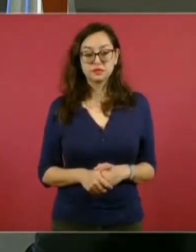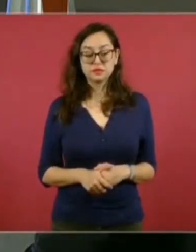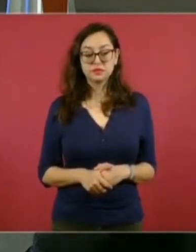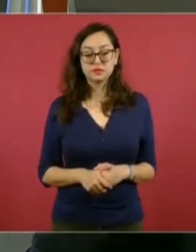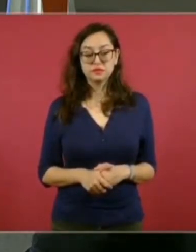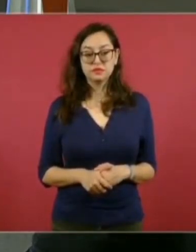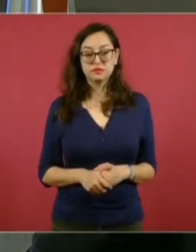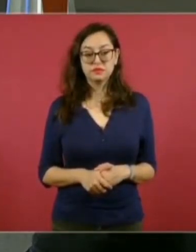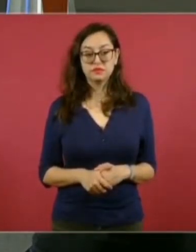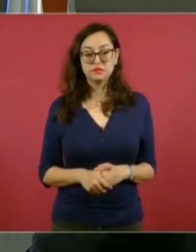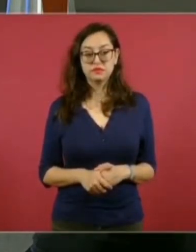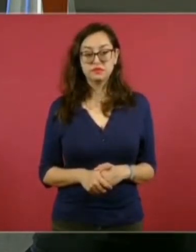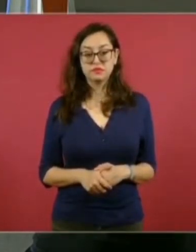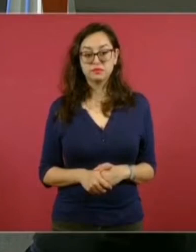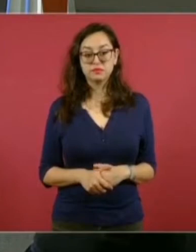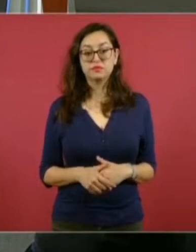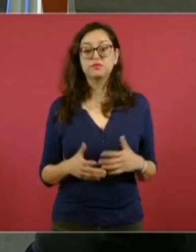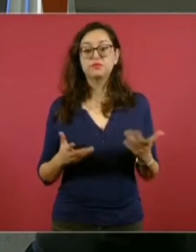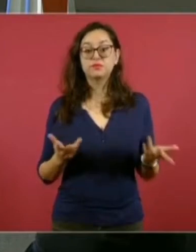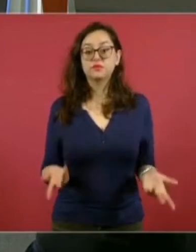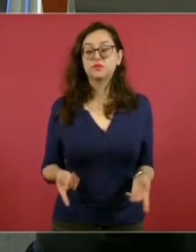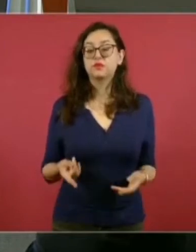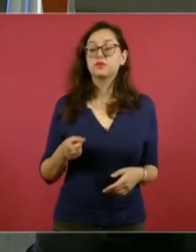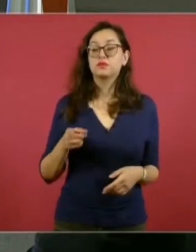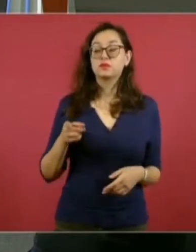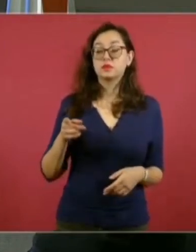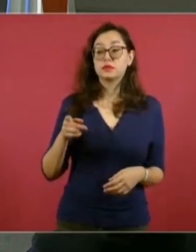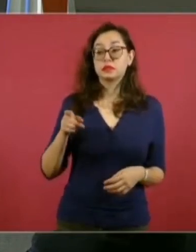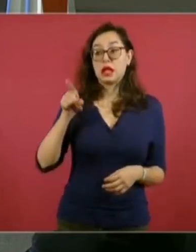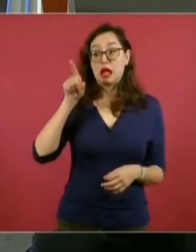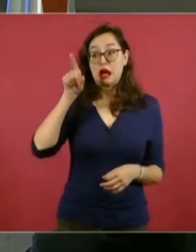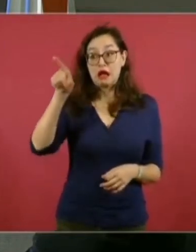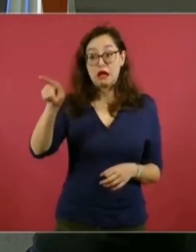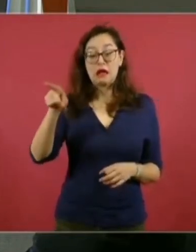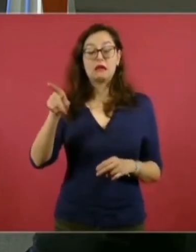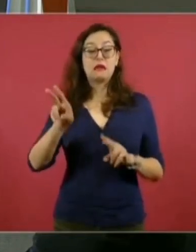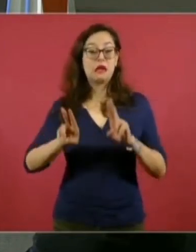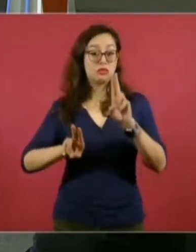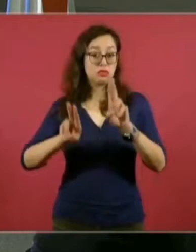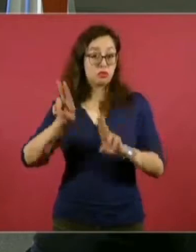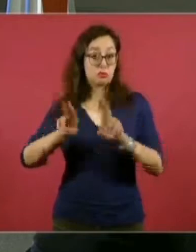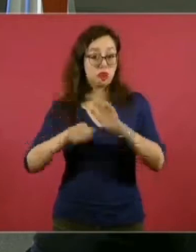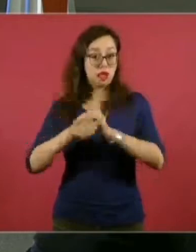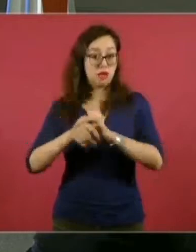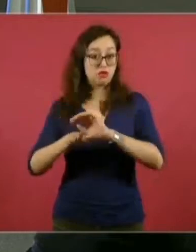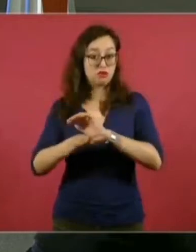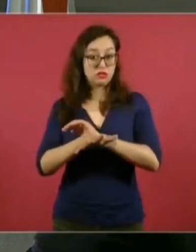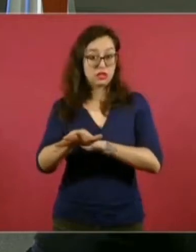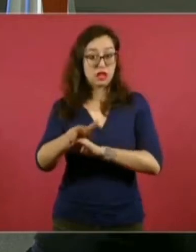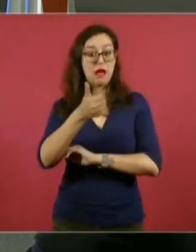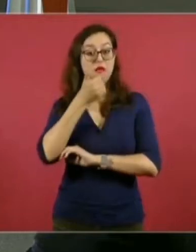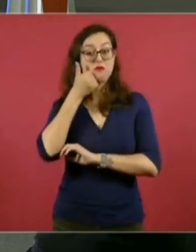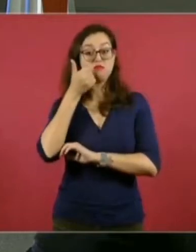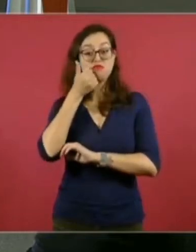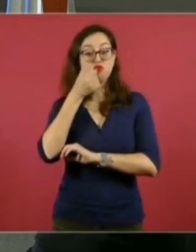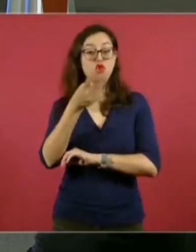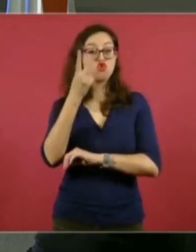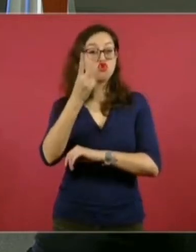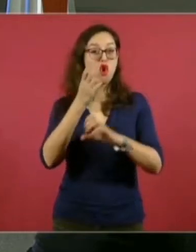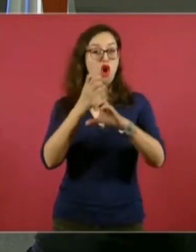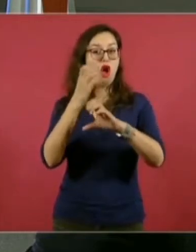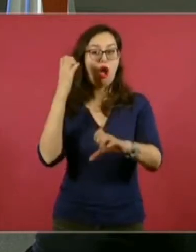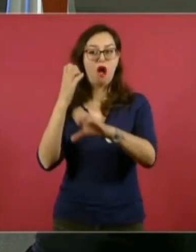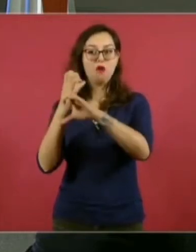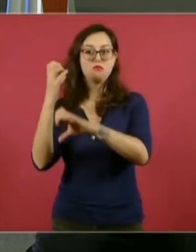le informaron que estudiantes de la Normal de Ayotzinapa iban a bordo de 2 autobuses en los que